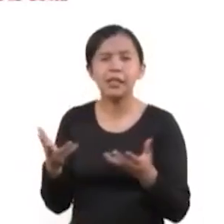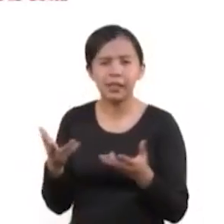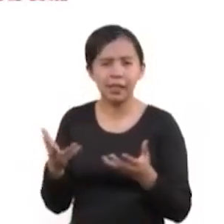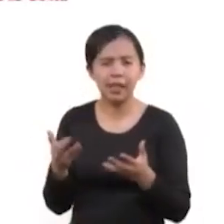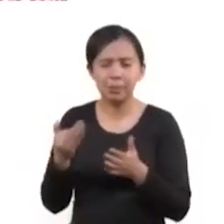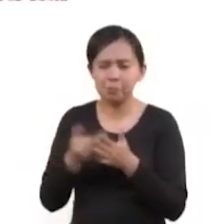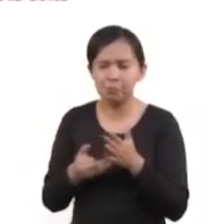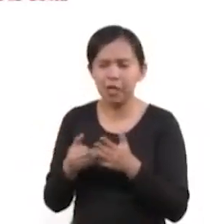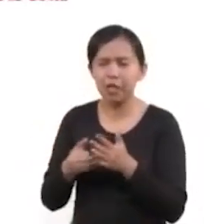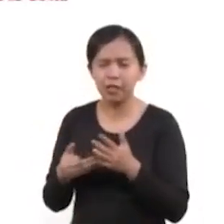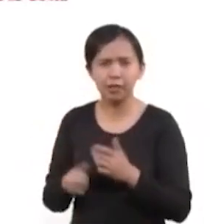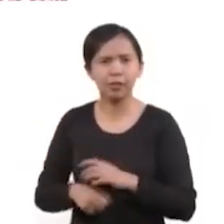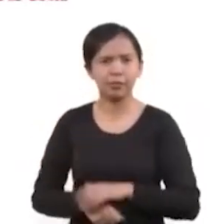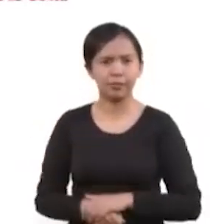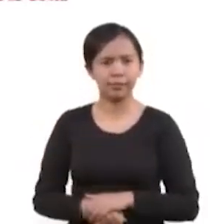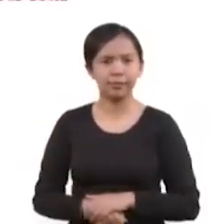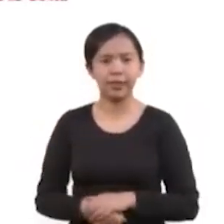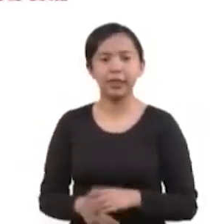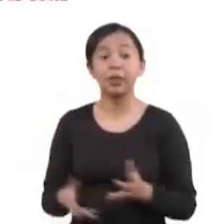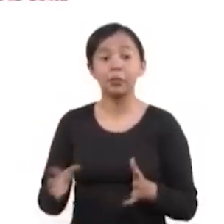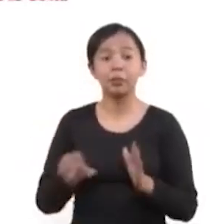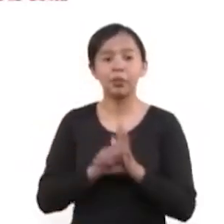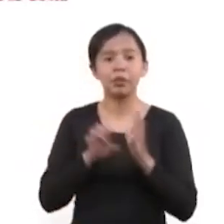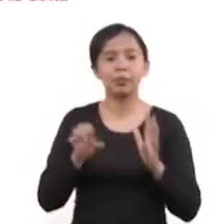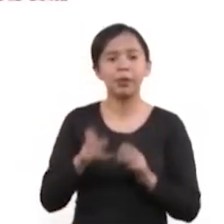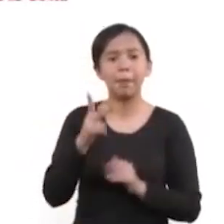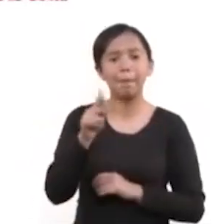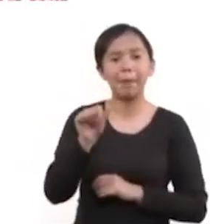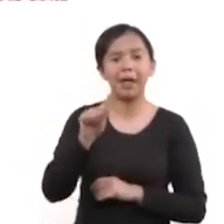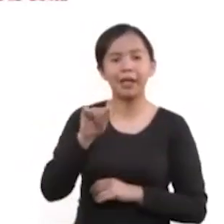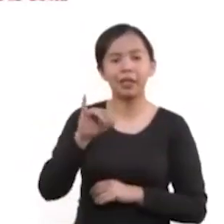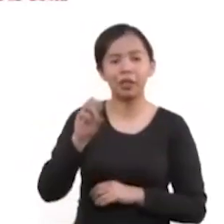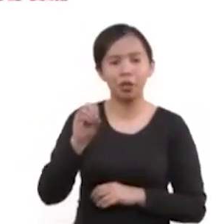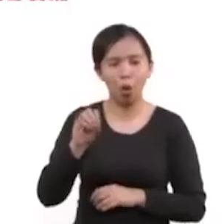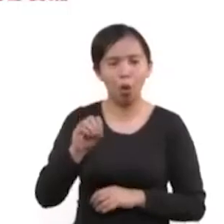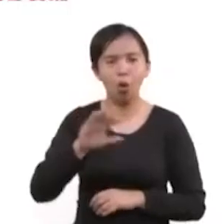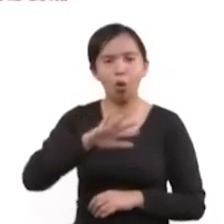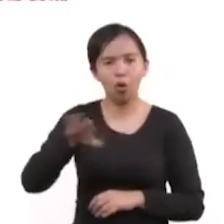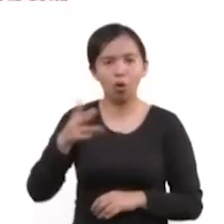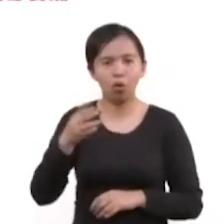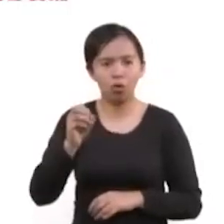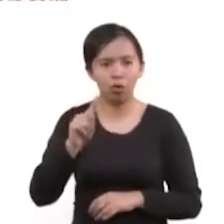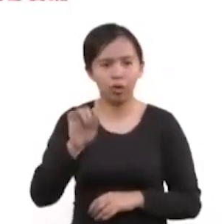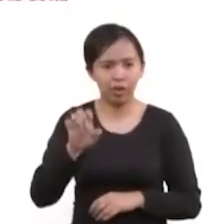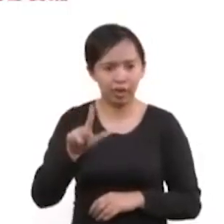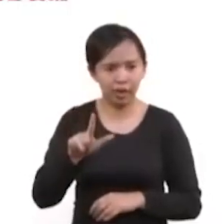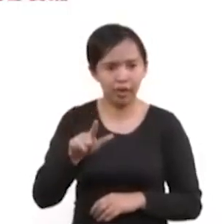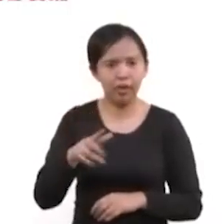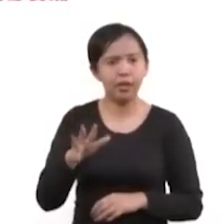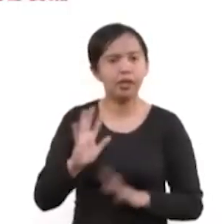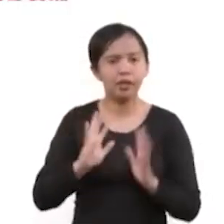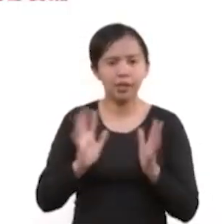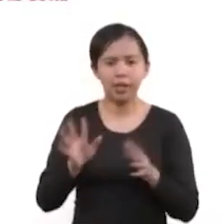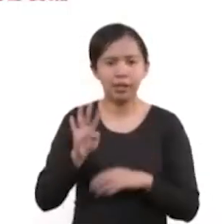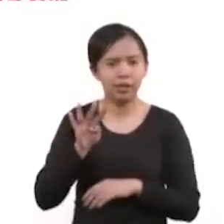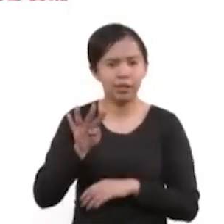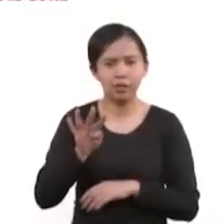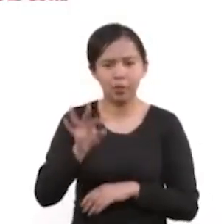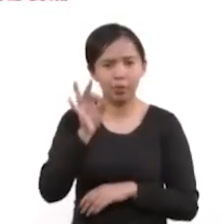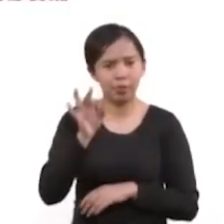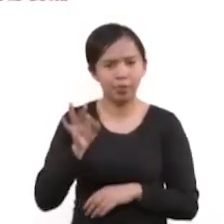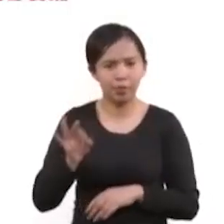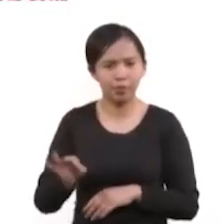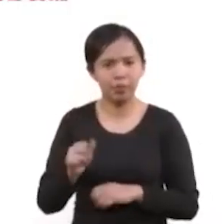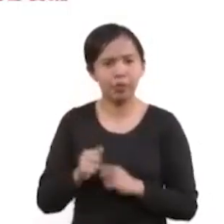el caso del patio hotel, llevamos un avance por adelante del programado de casi 19%. En el caso